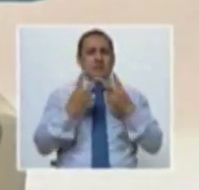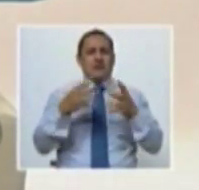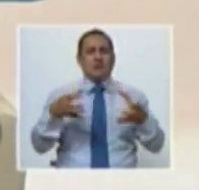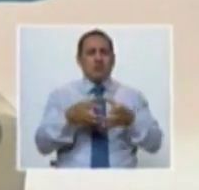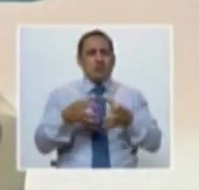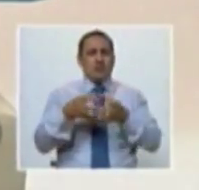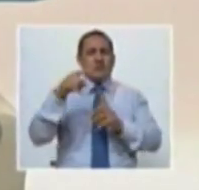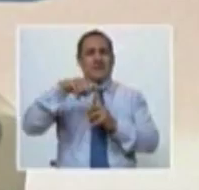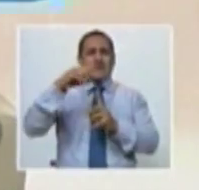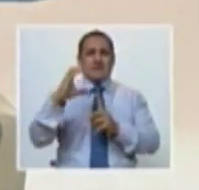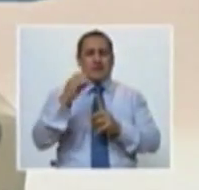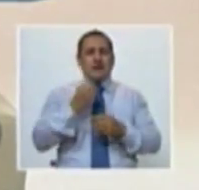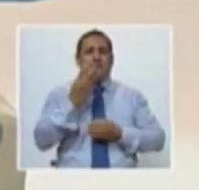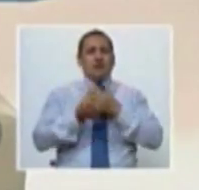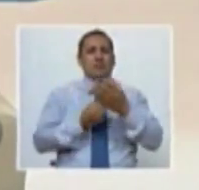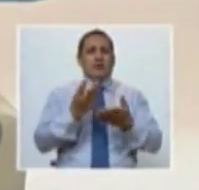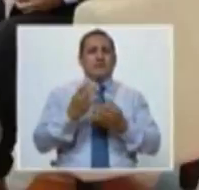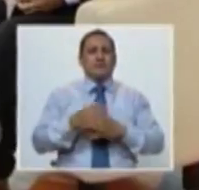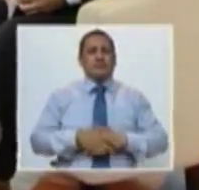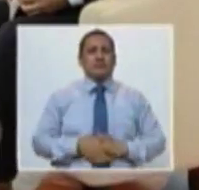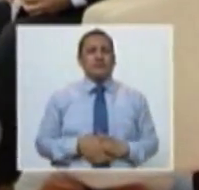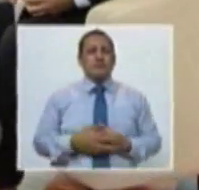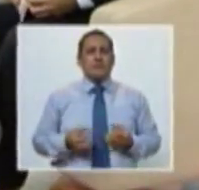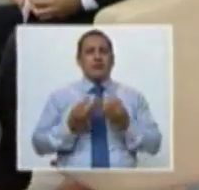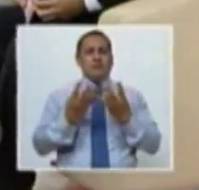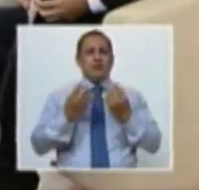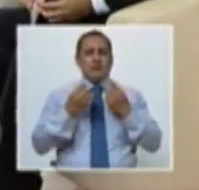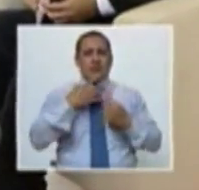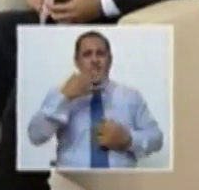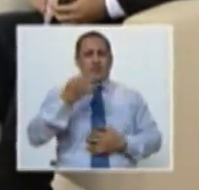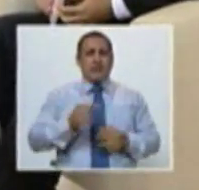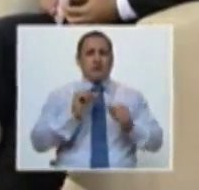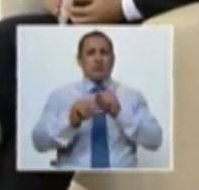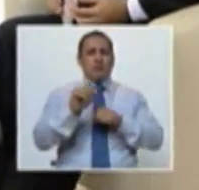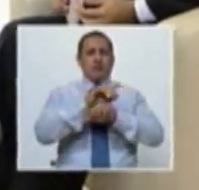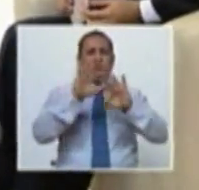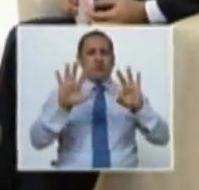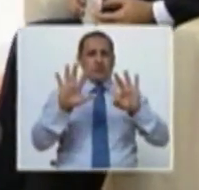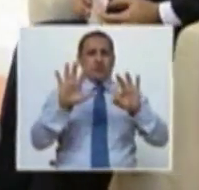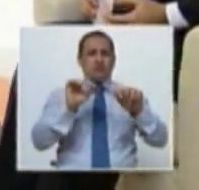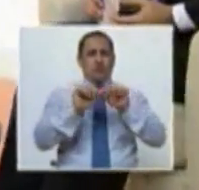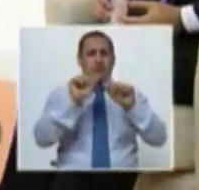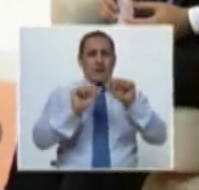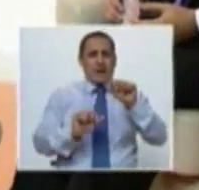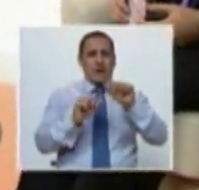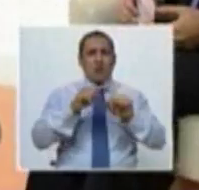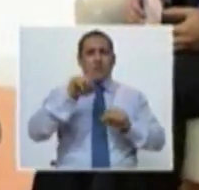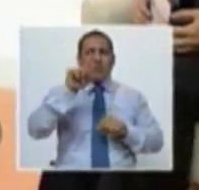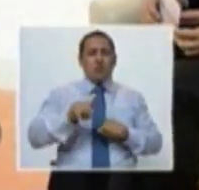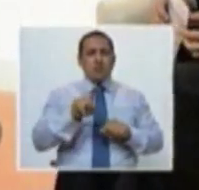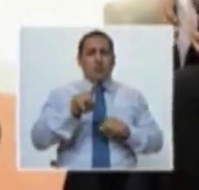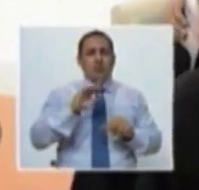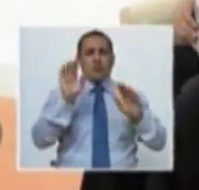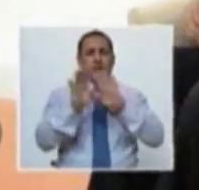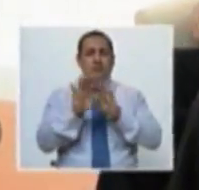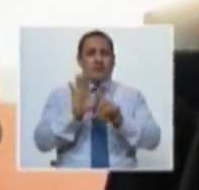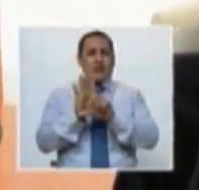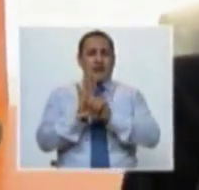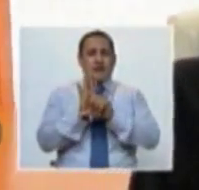tribunal se pronuncia, ¿no? Claro, en efecto. El artículo 18, inciso literal 1D de esta